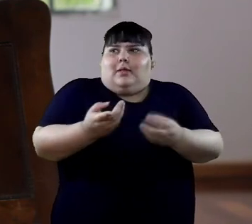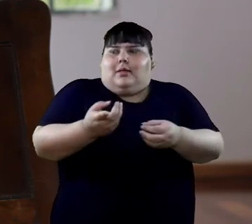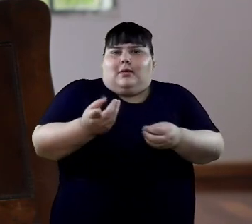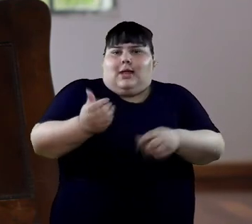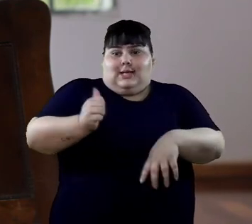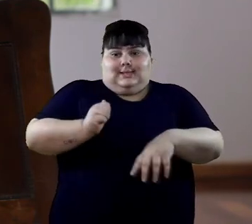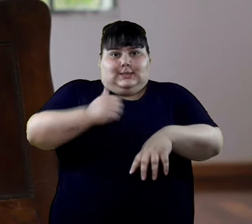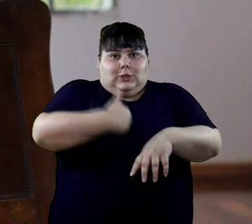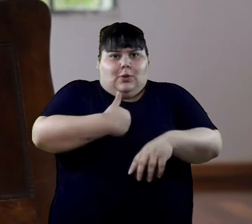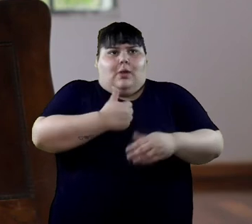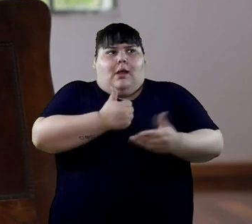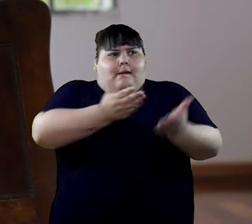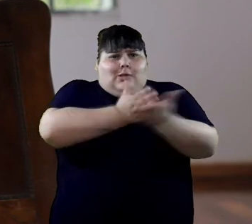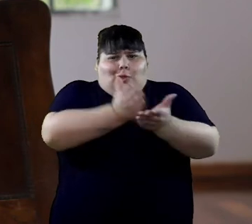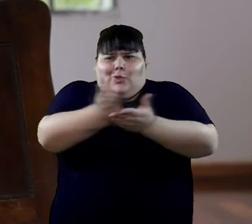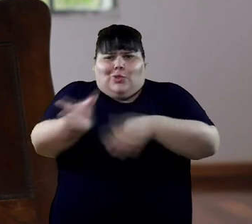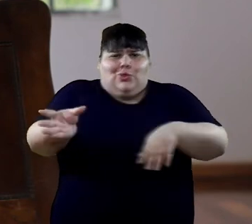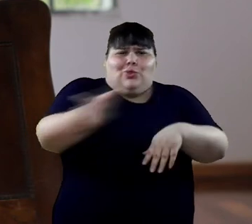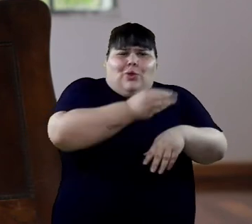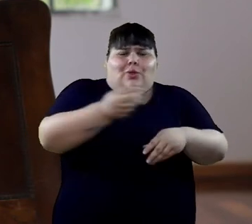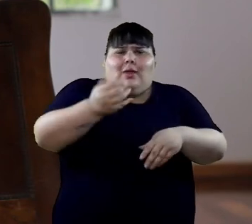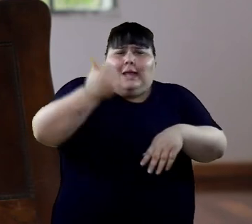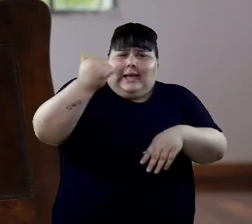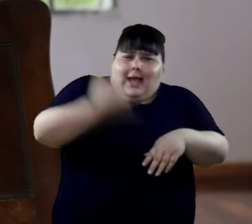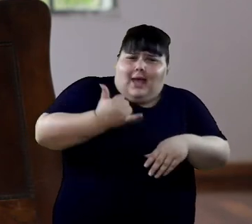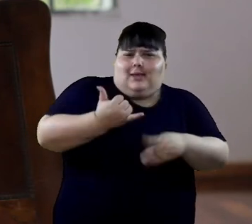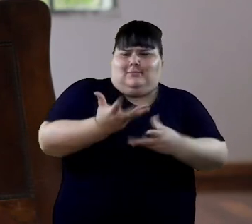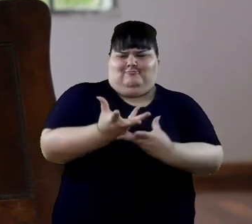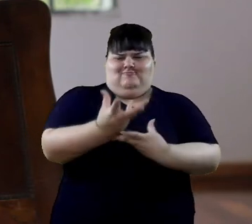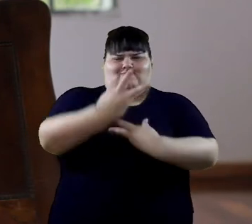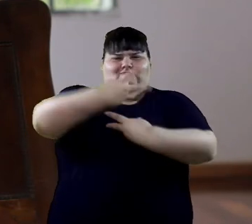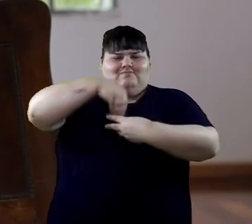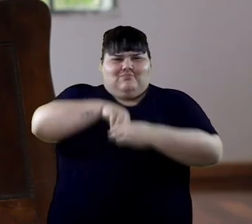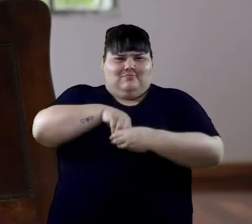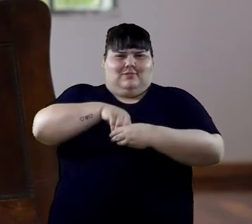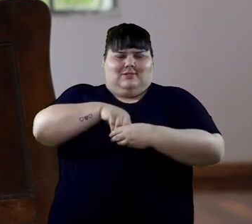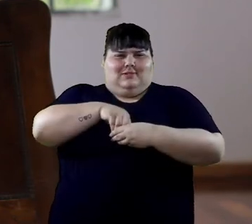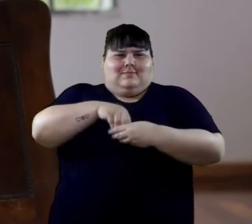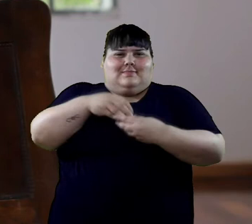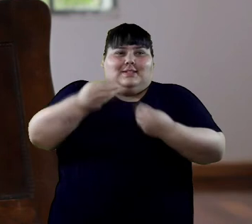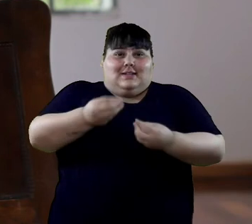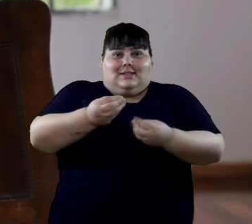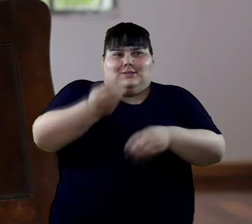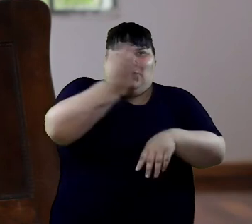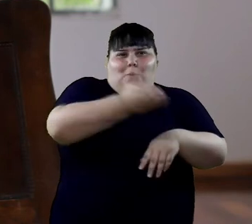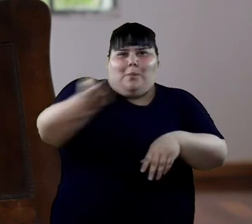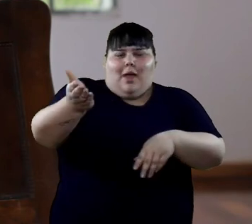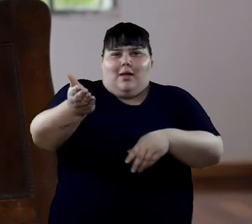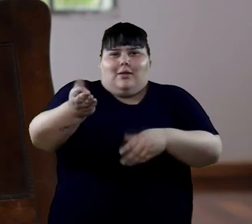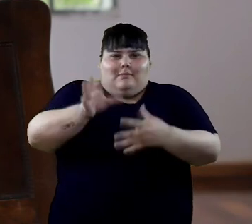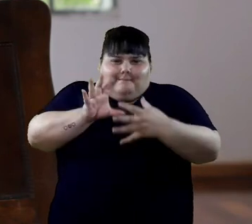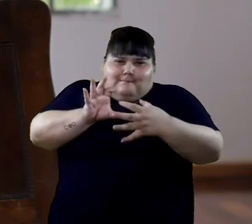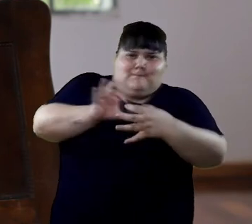relativo a la sexualidad no nos nos lleva a lo más profundo del ser es una dimensión